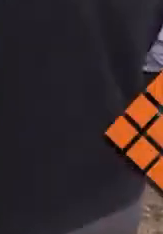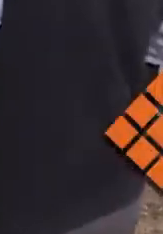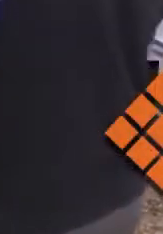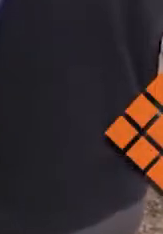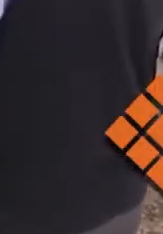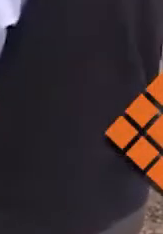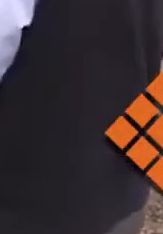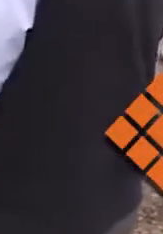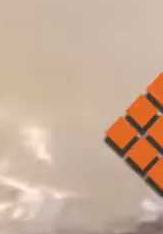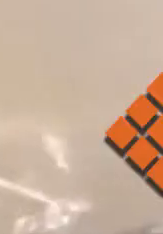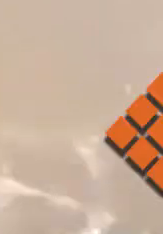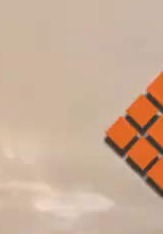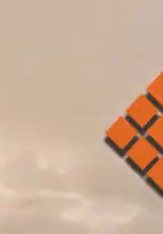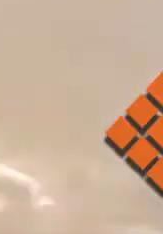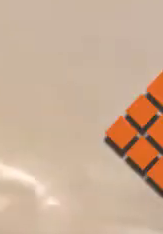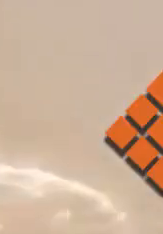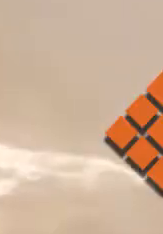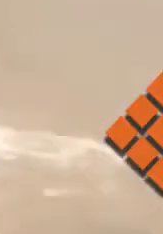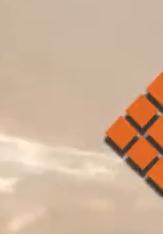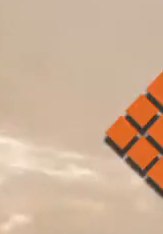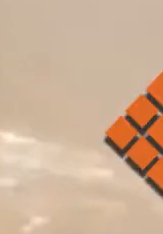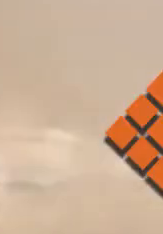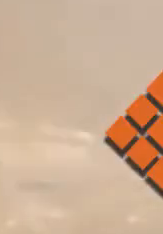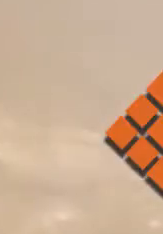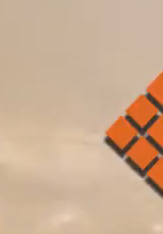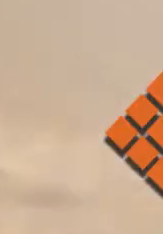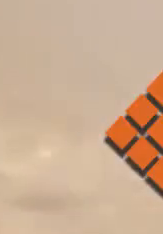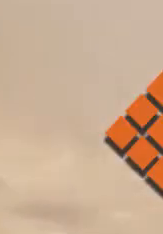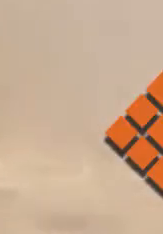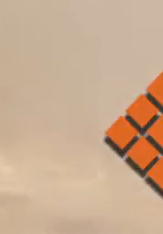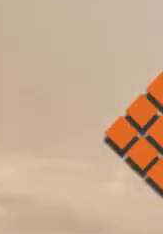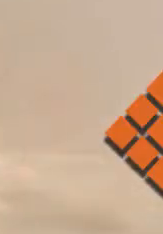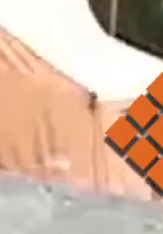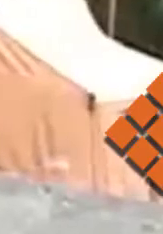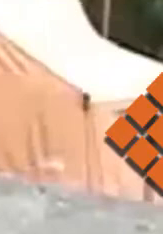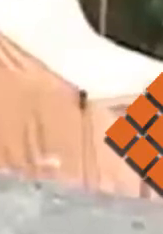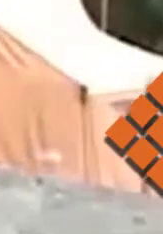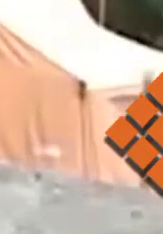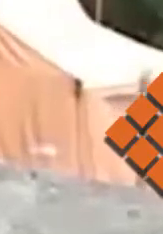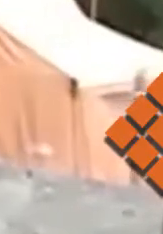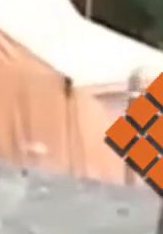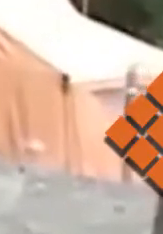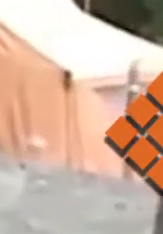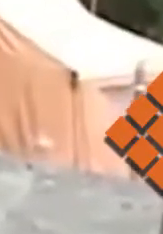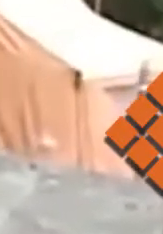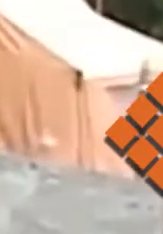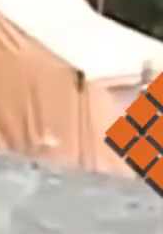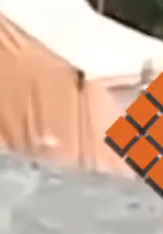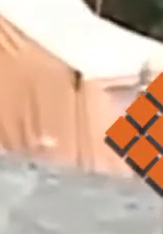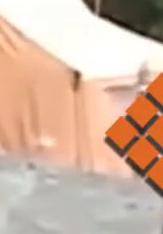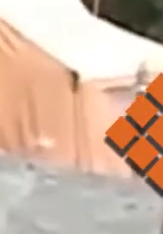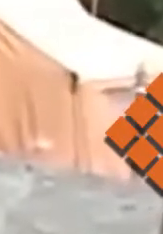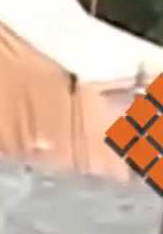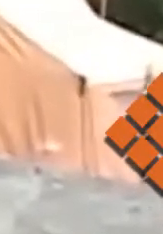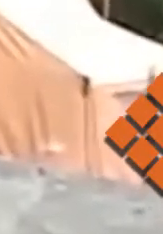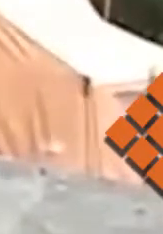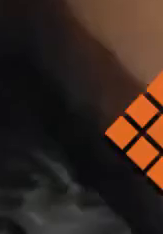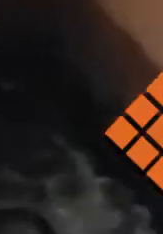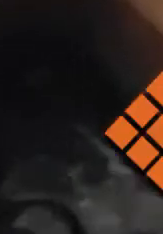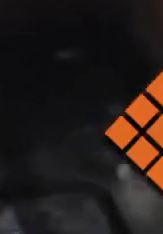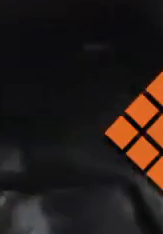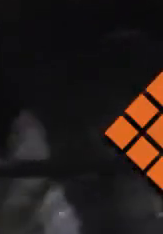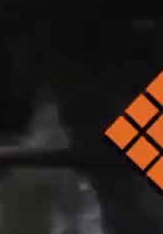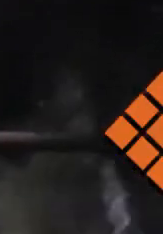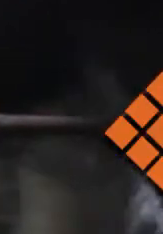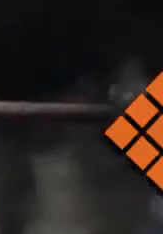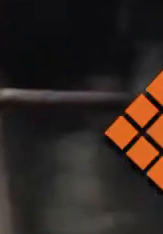Agregar un artículo transitorio a la Ley de Hacienda Municipal para que los ayuntamientos, en acuerdo de cabildo, puedan subsidiar el consumo extra de agua